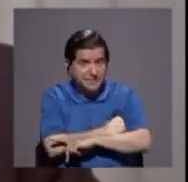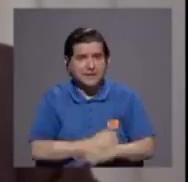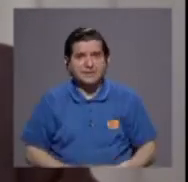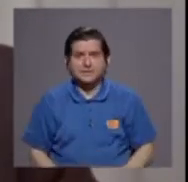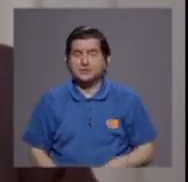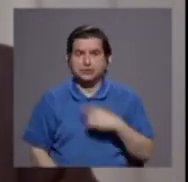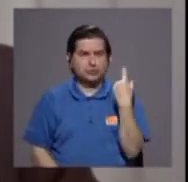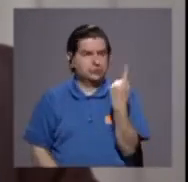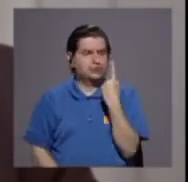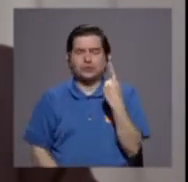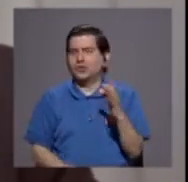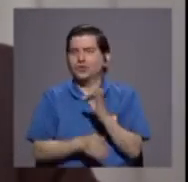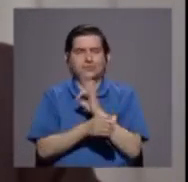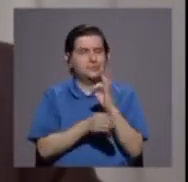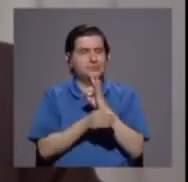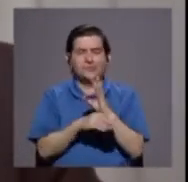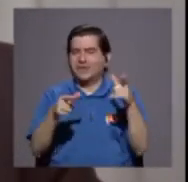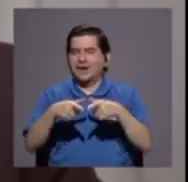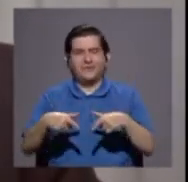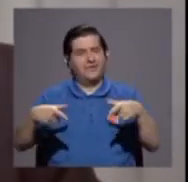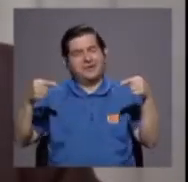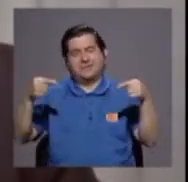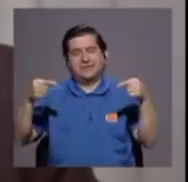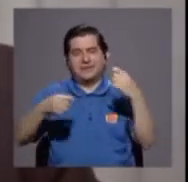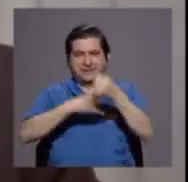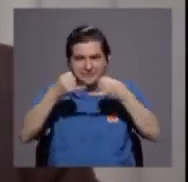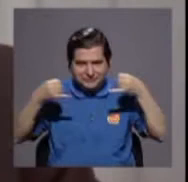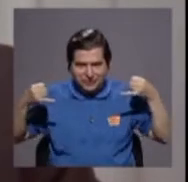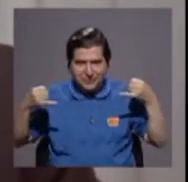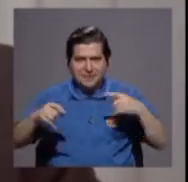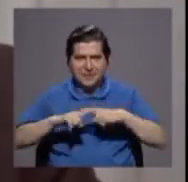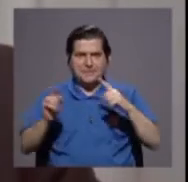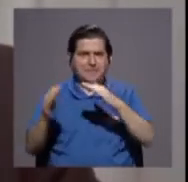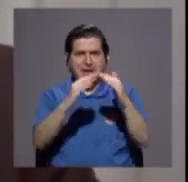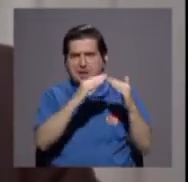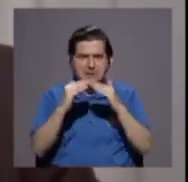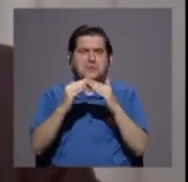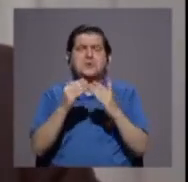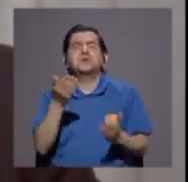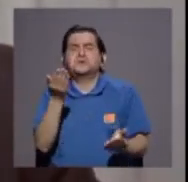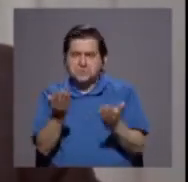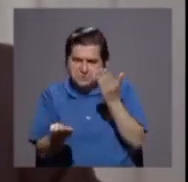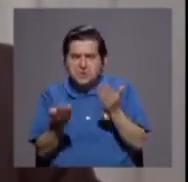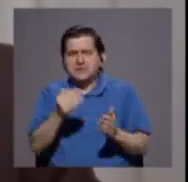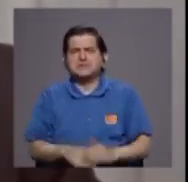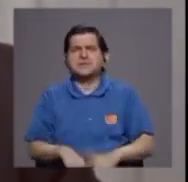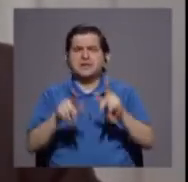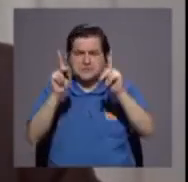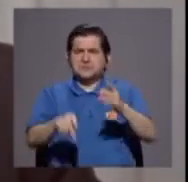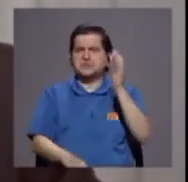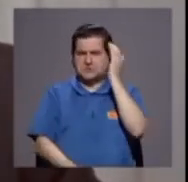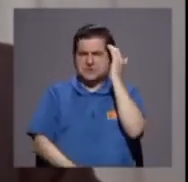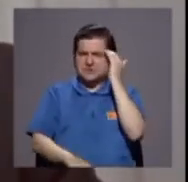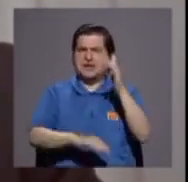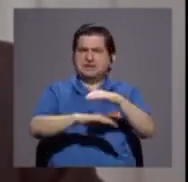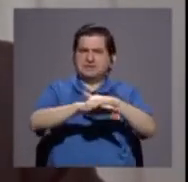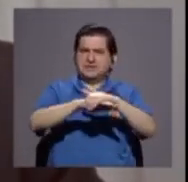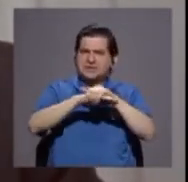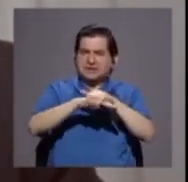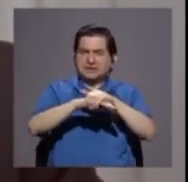opera únicamente en japonés. Y aunque en las ciudades mucha gente maneja el